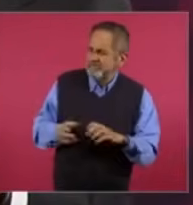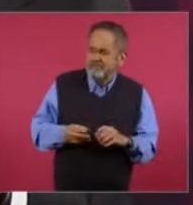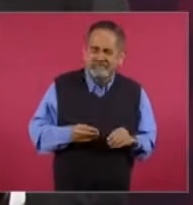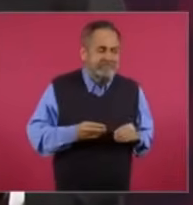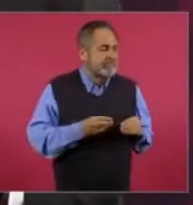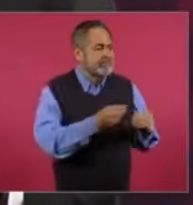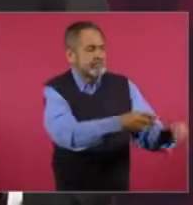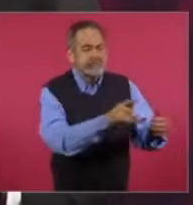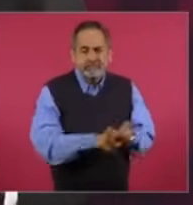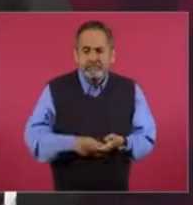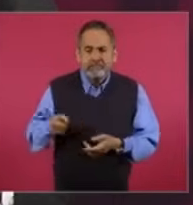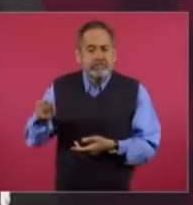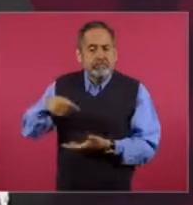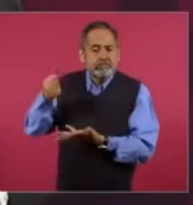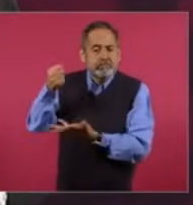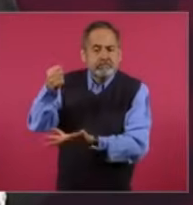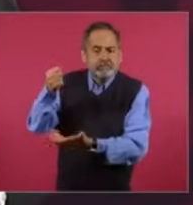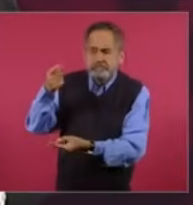al erario